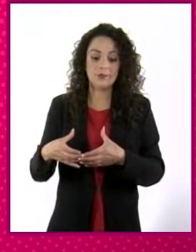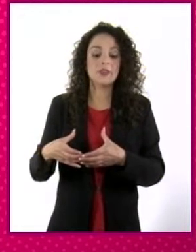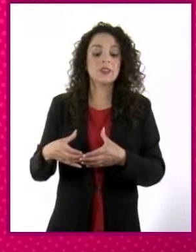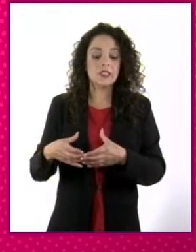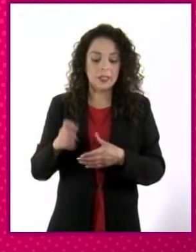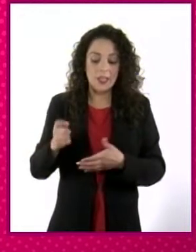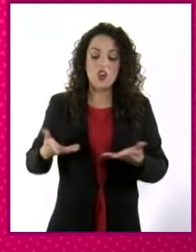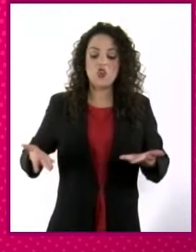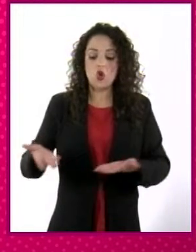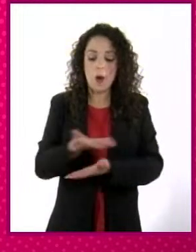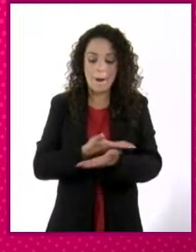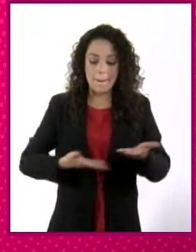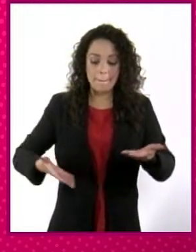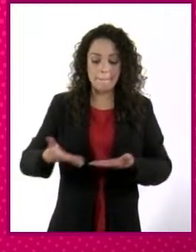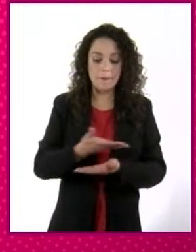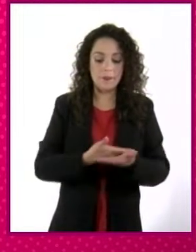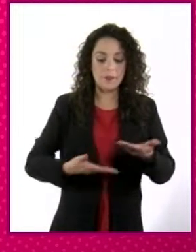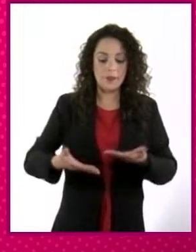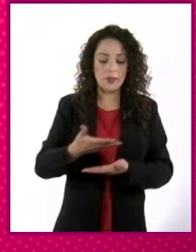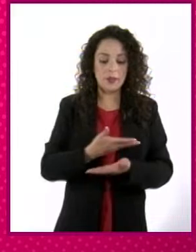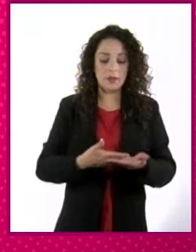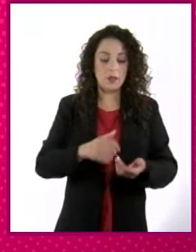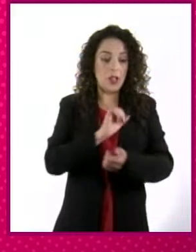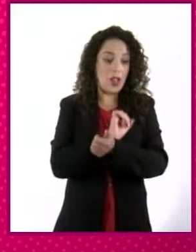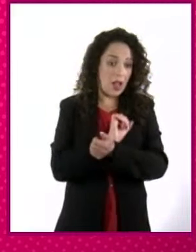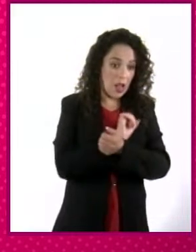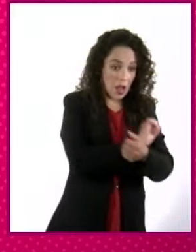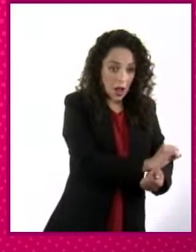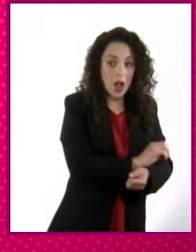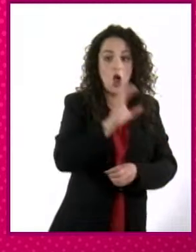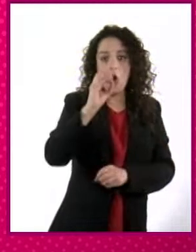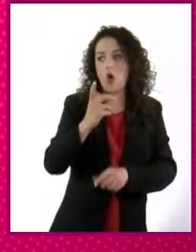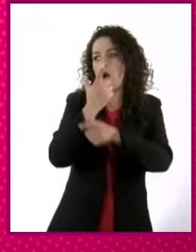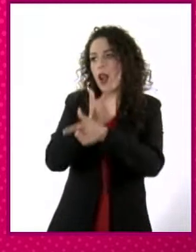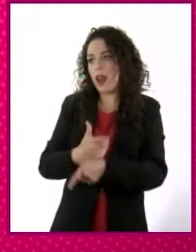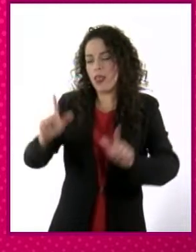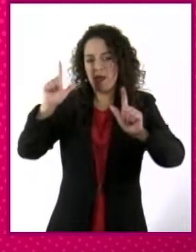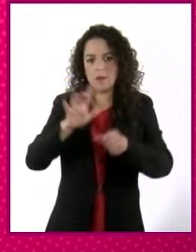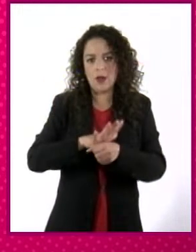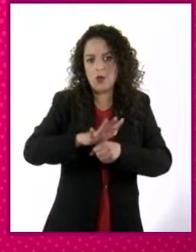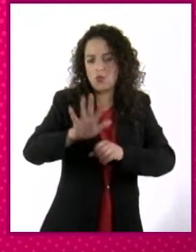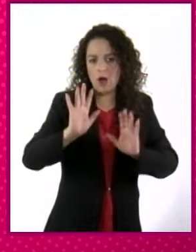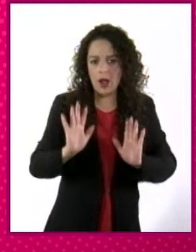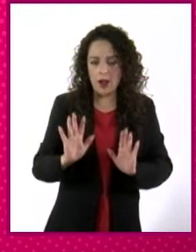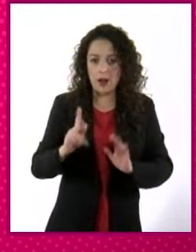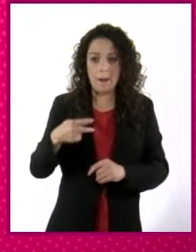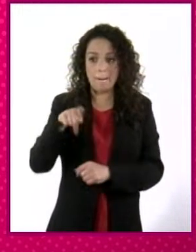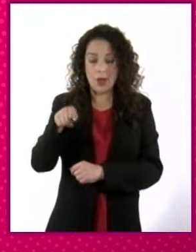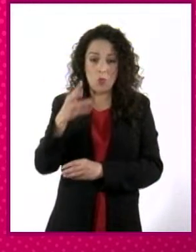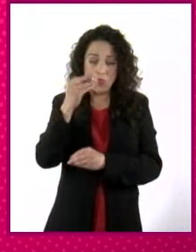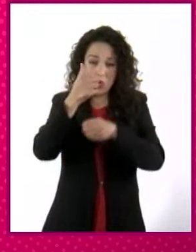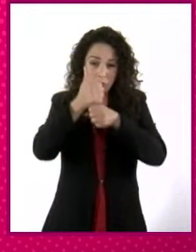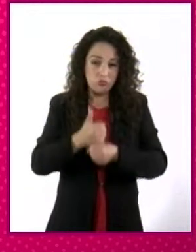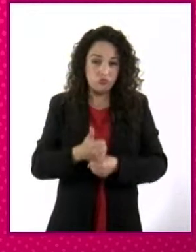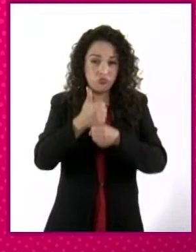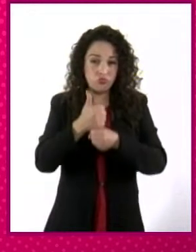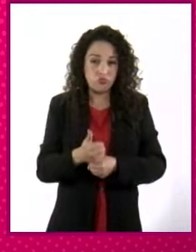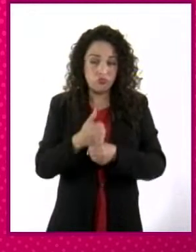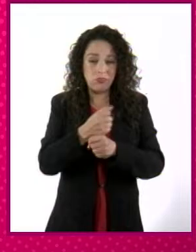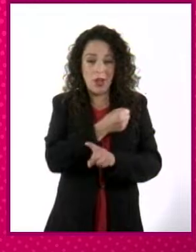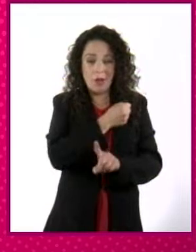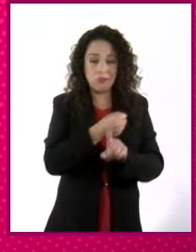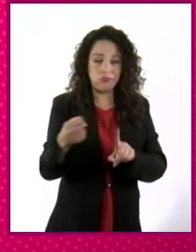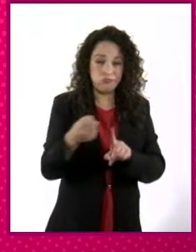donde convivieron esclavizados con libres y donde muchos de ellos sufrieron